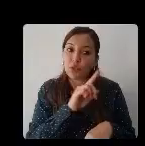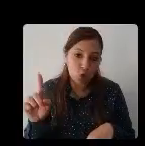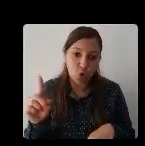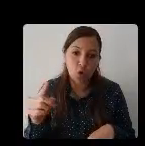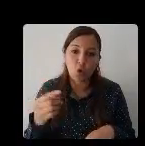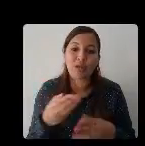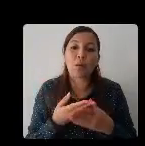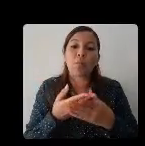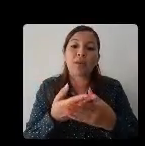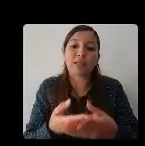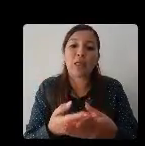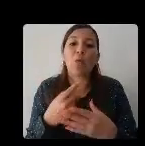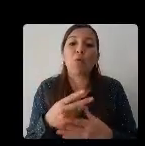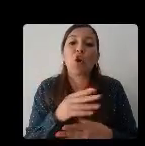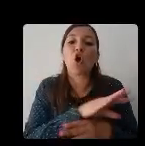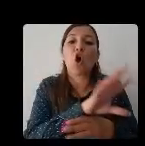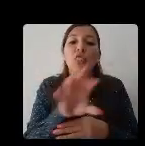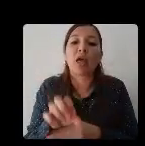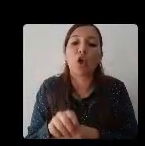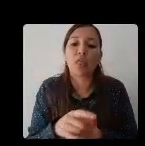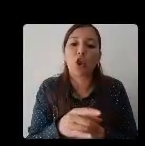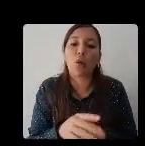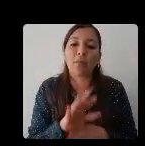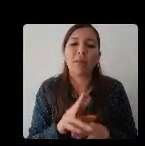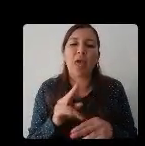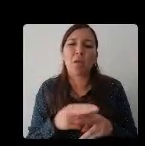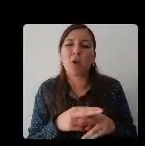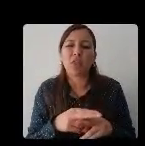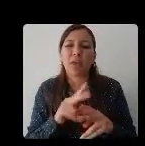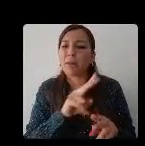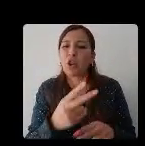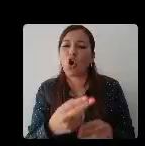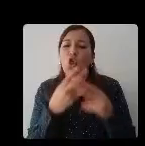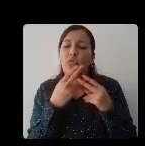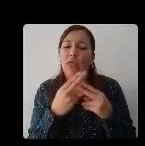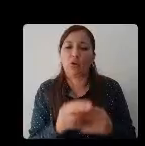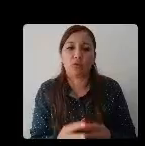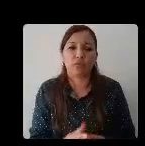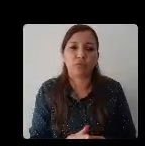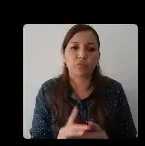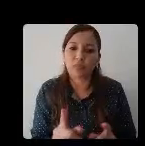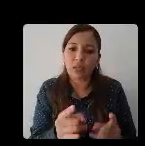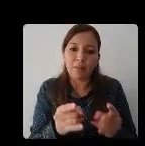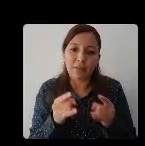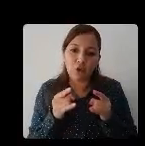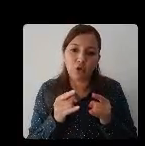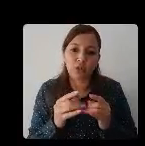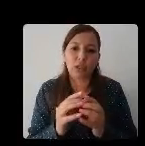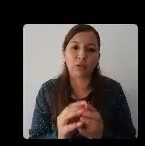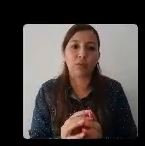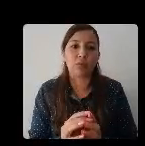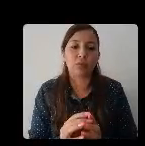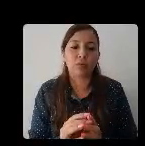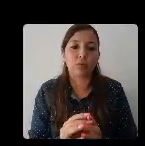¿no? Entre nosotros. Y también a causa de esta pandemia ya